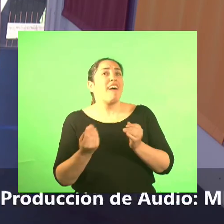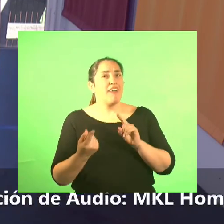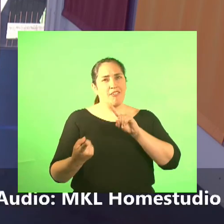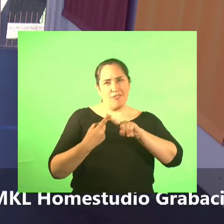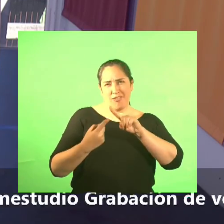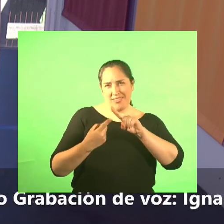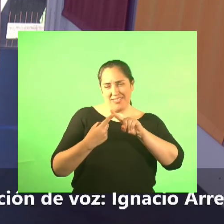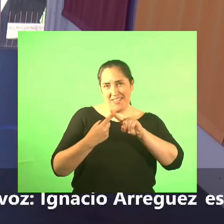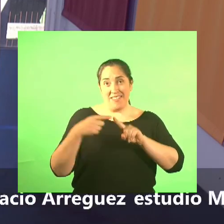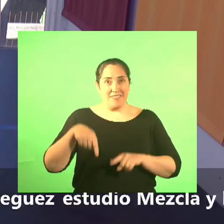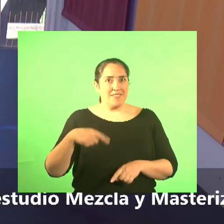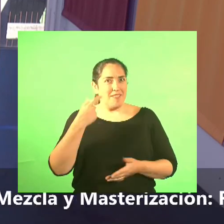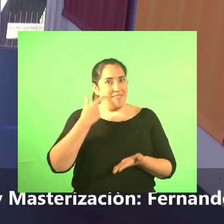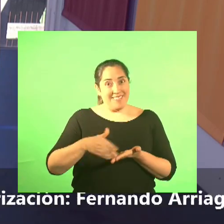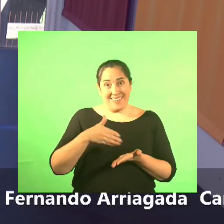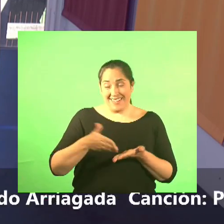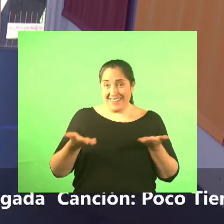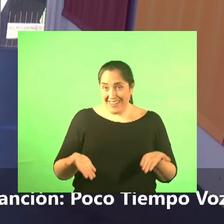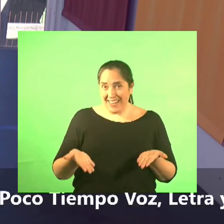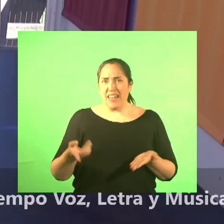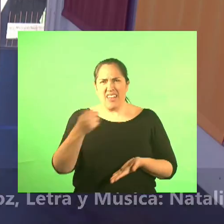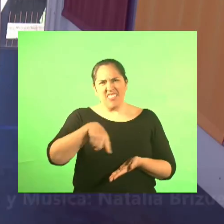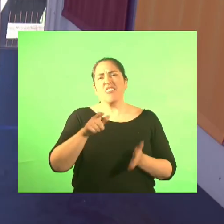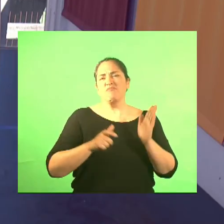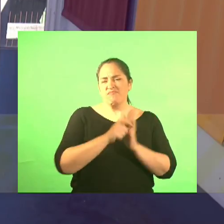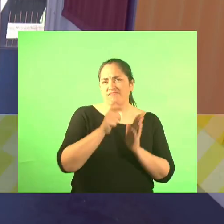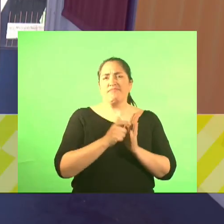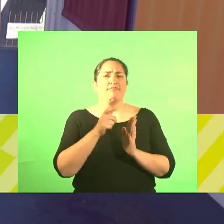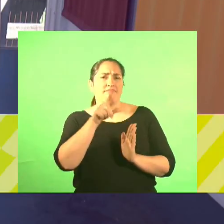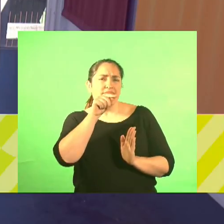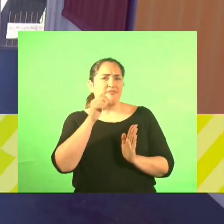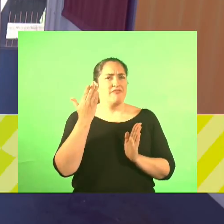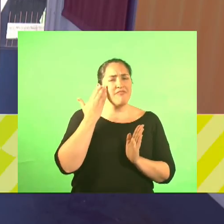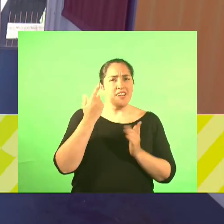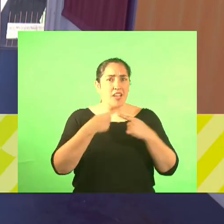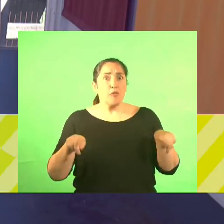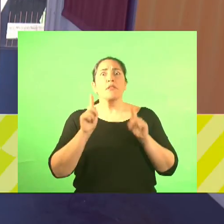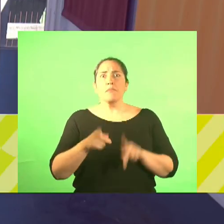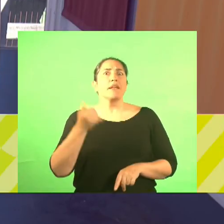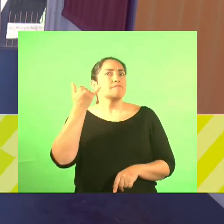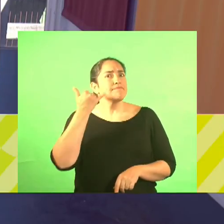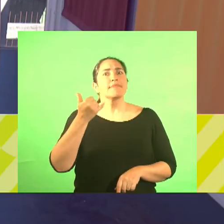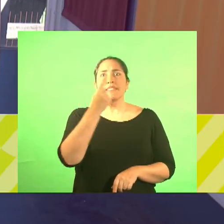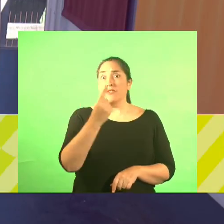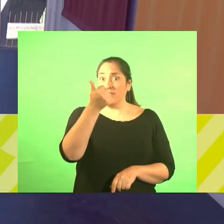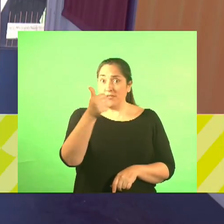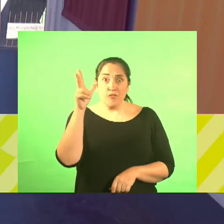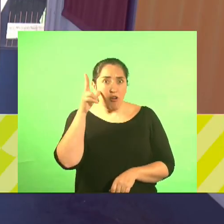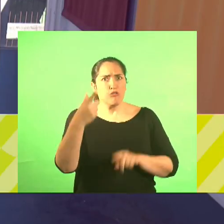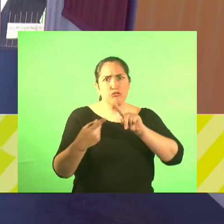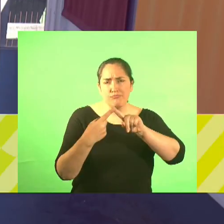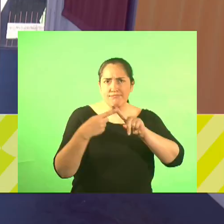de comunicación. Recordá que a través de las redes sociales, del 168, podés comunicarte con el